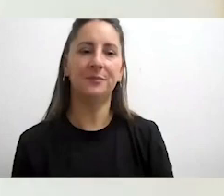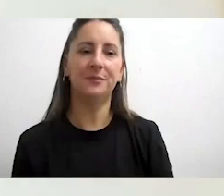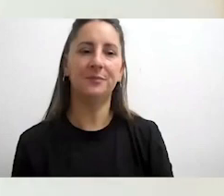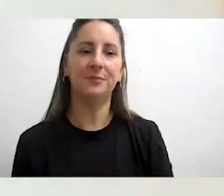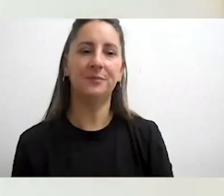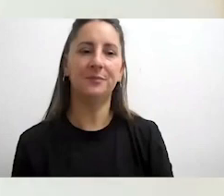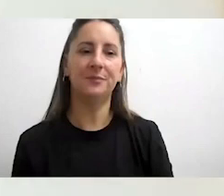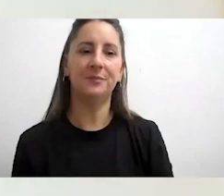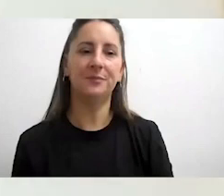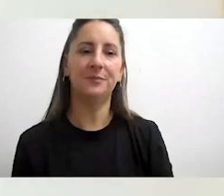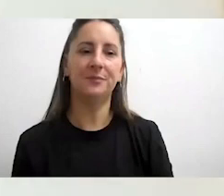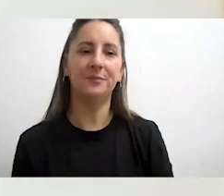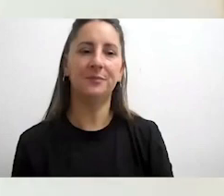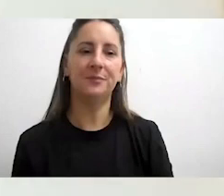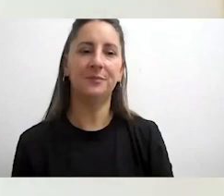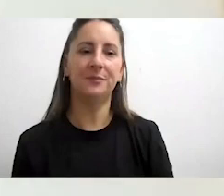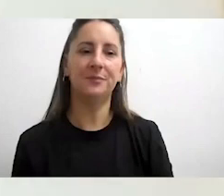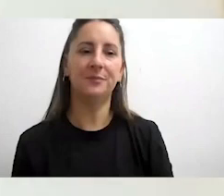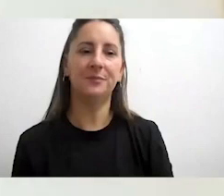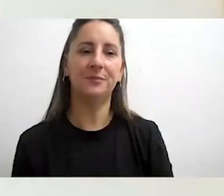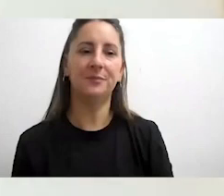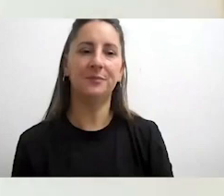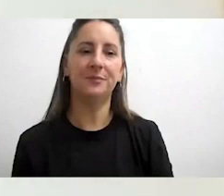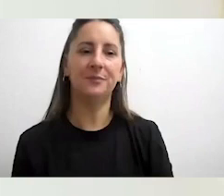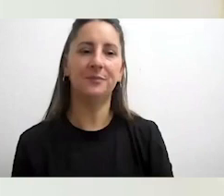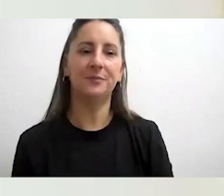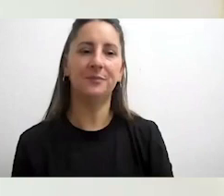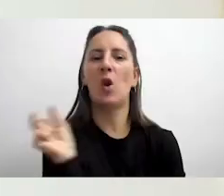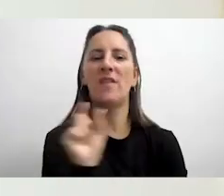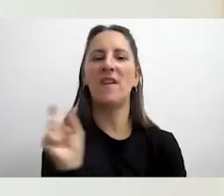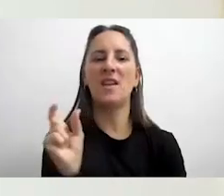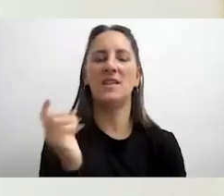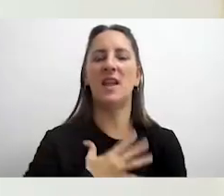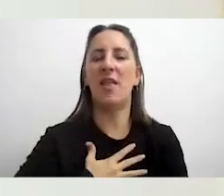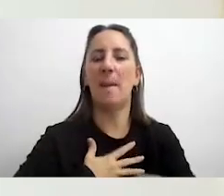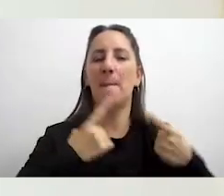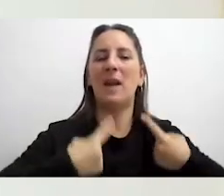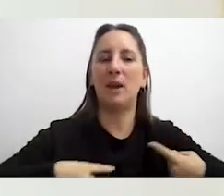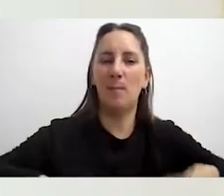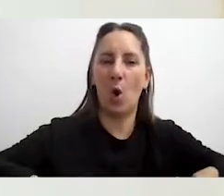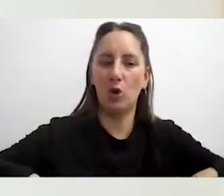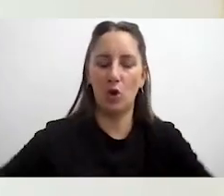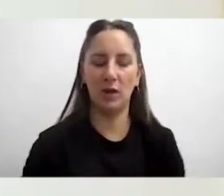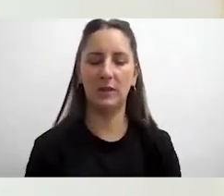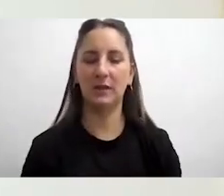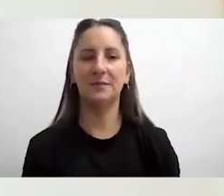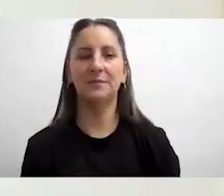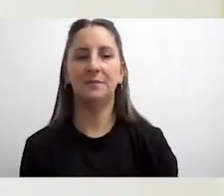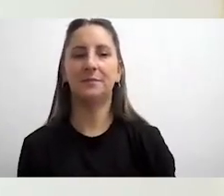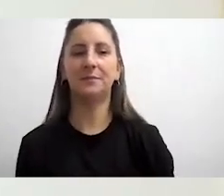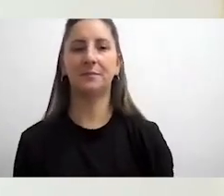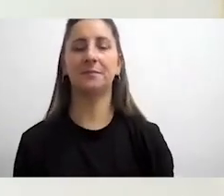veces lo sacan por diferencia de patrimonio, pero como